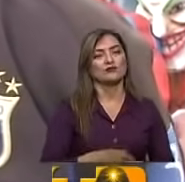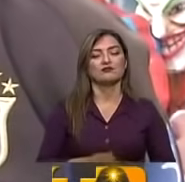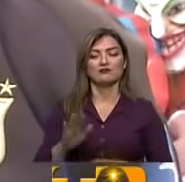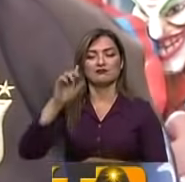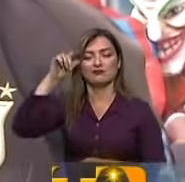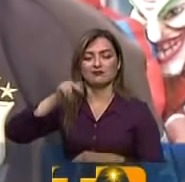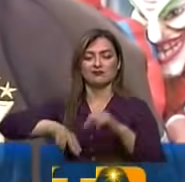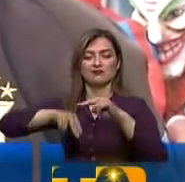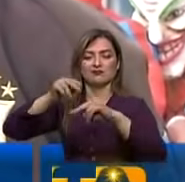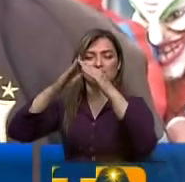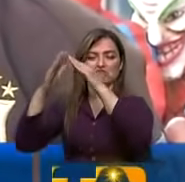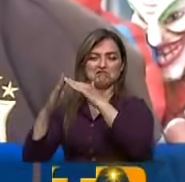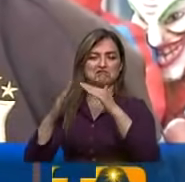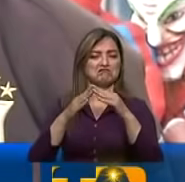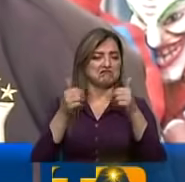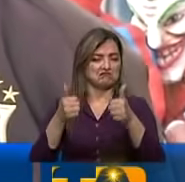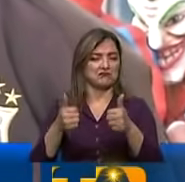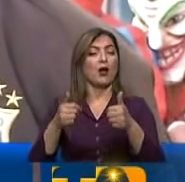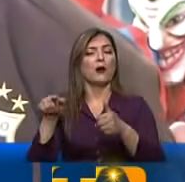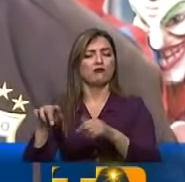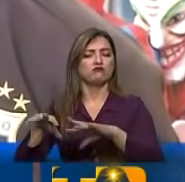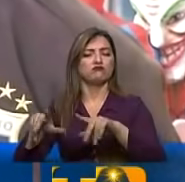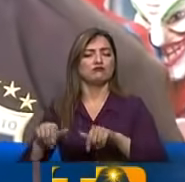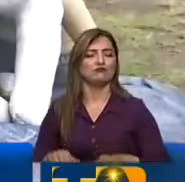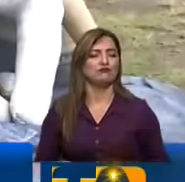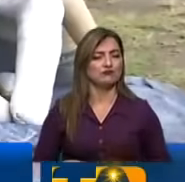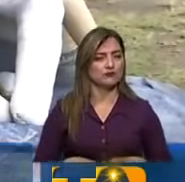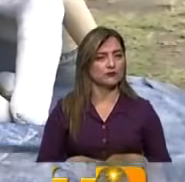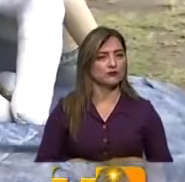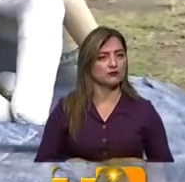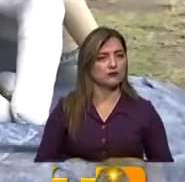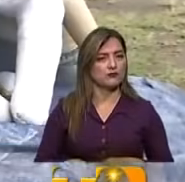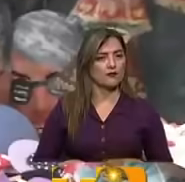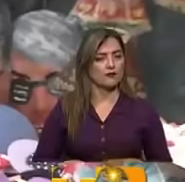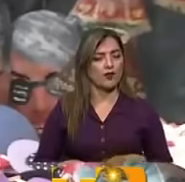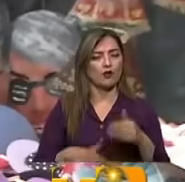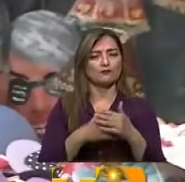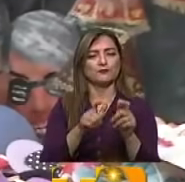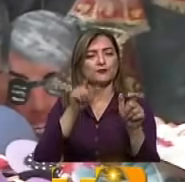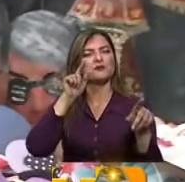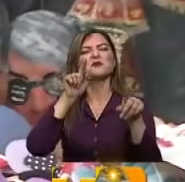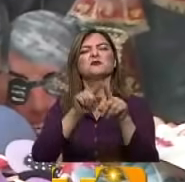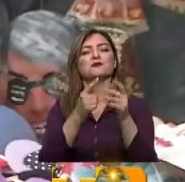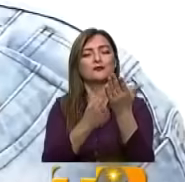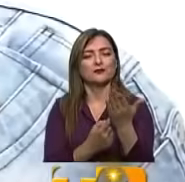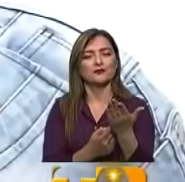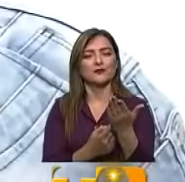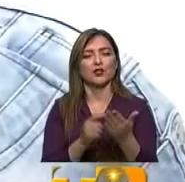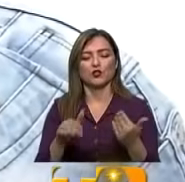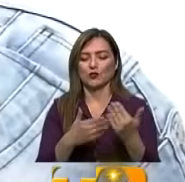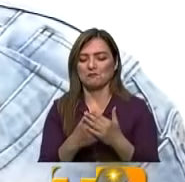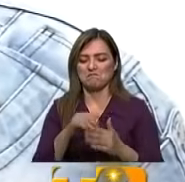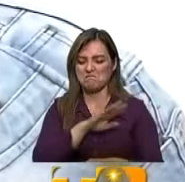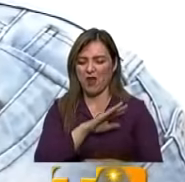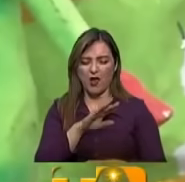Porque fue un gobierno, sí hizo obra, pero también hubo mucha corrupción. En algo que coincide en todos los ciudadanos es en quemar todo lo